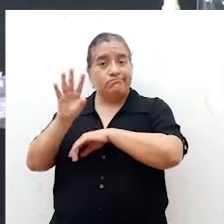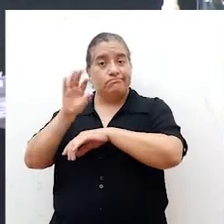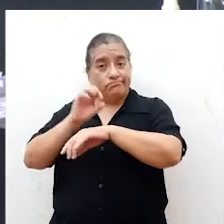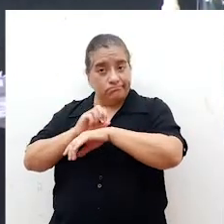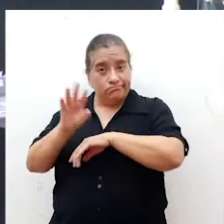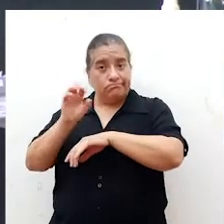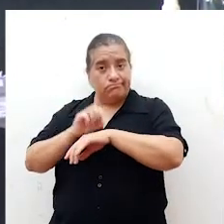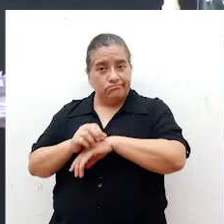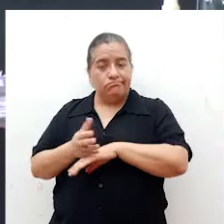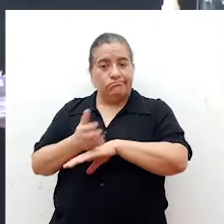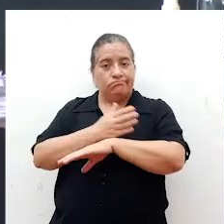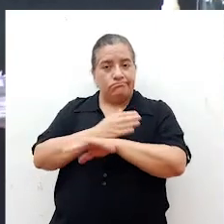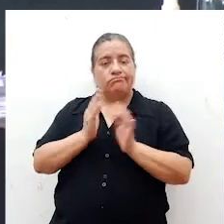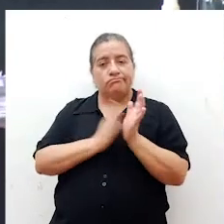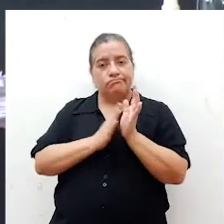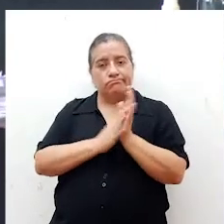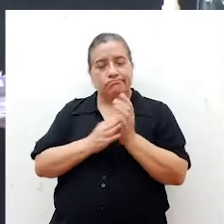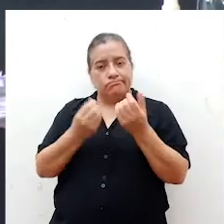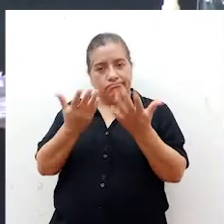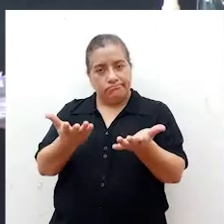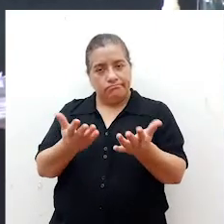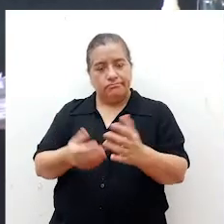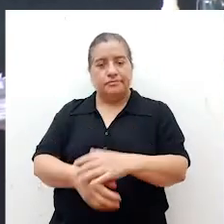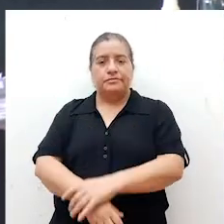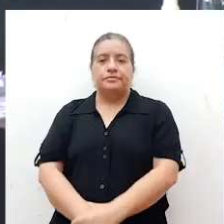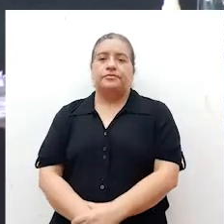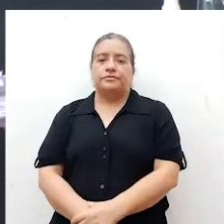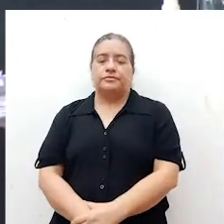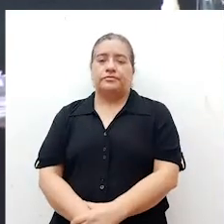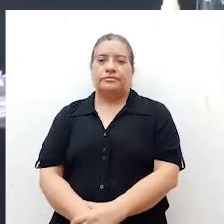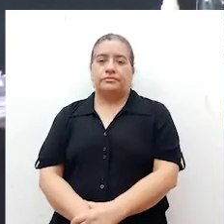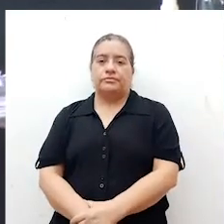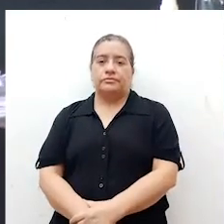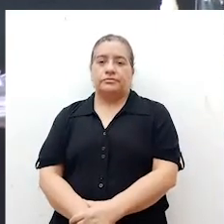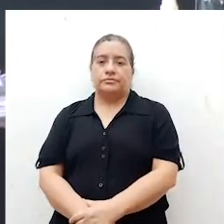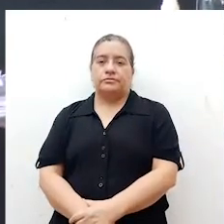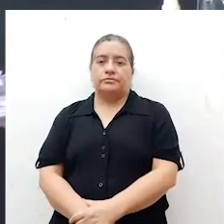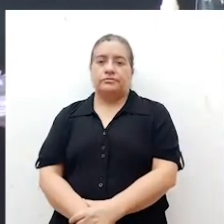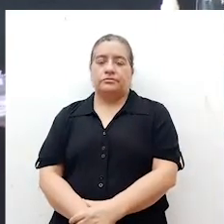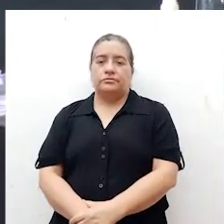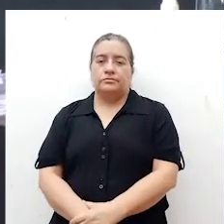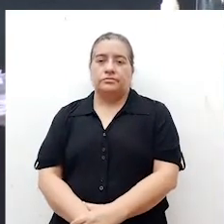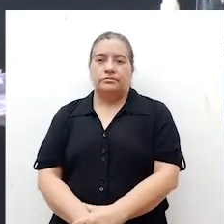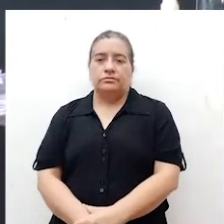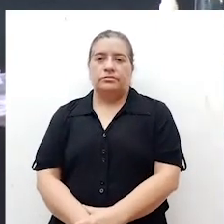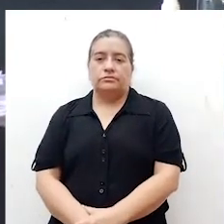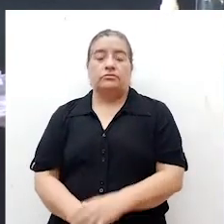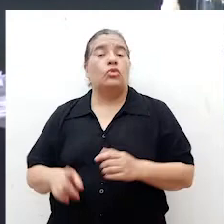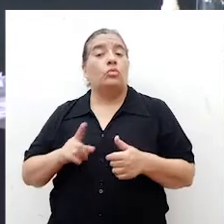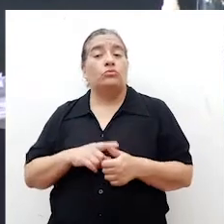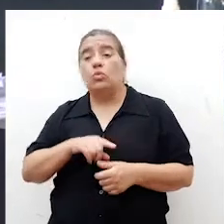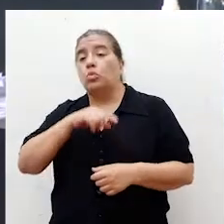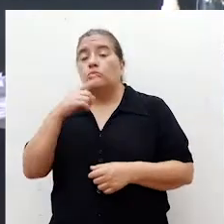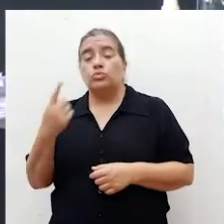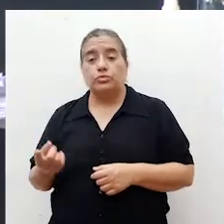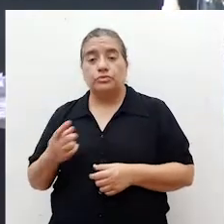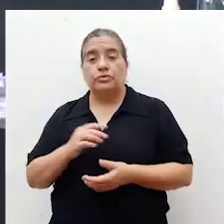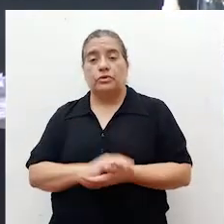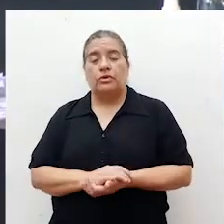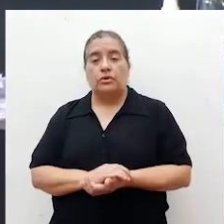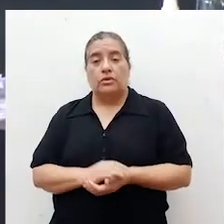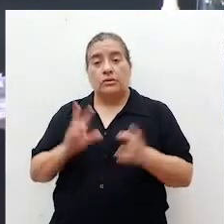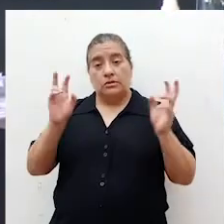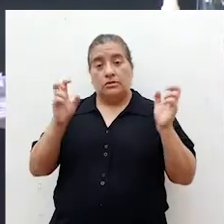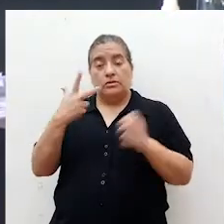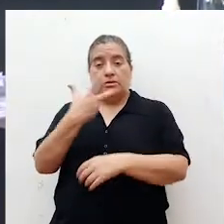se desatendió una recomendación de la Defensoría del Pueblo. Pero